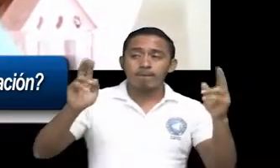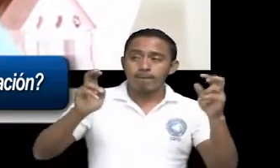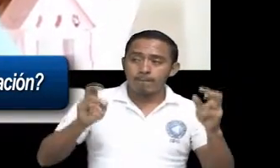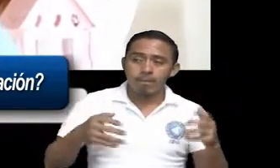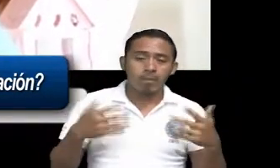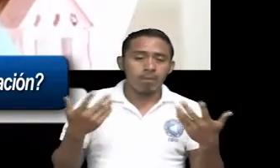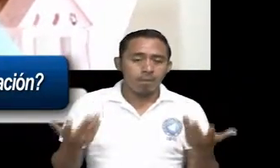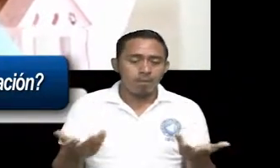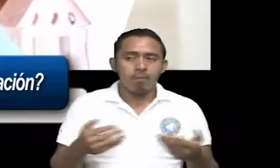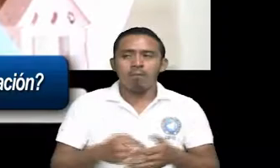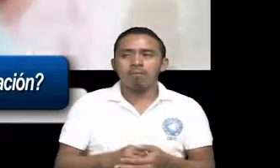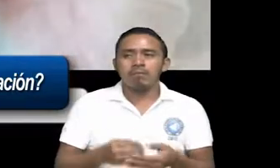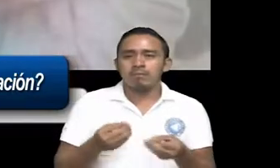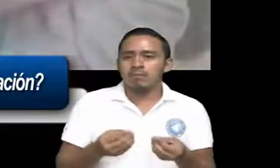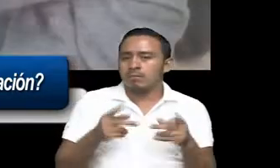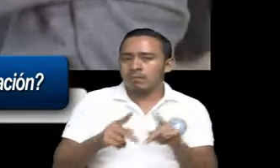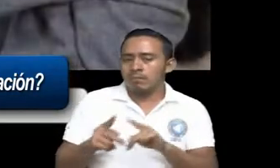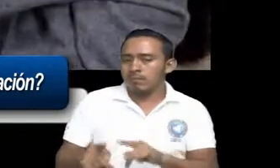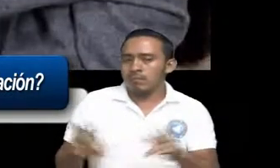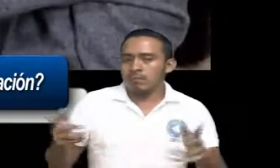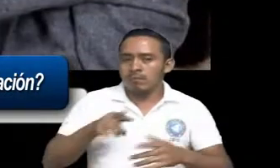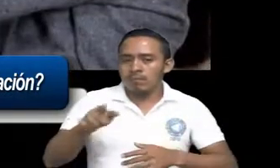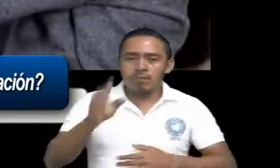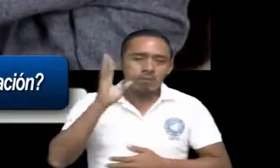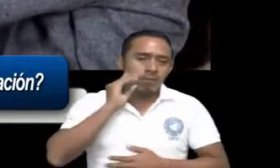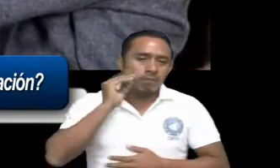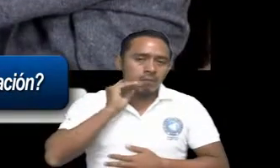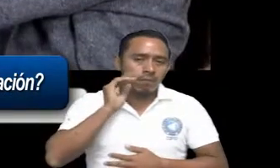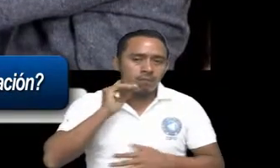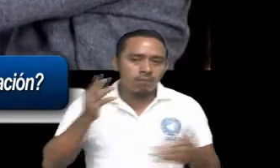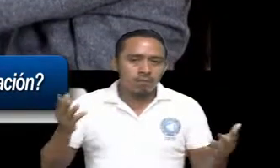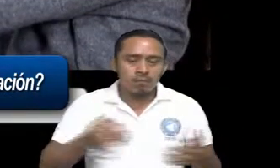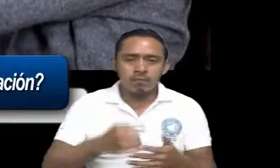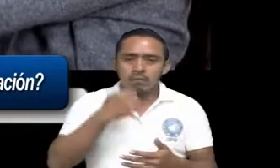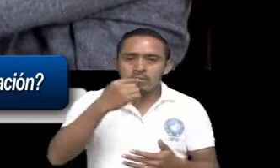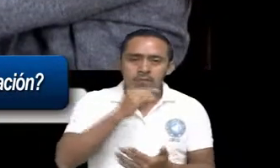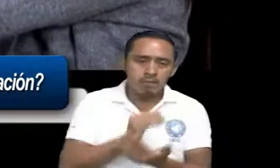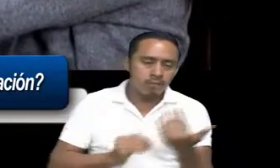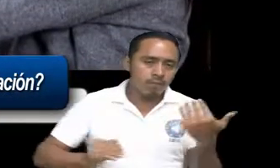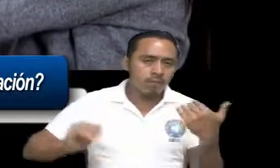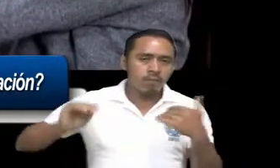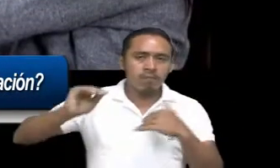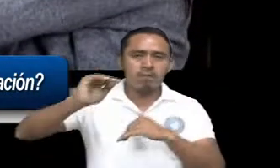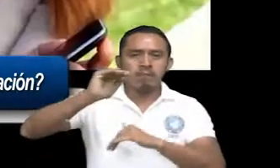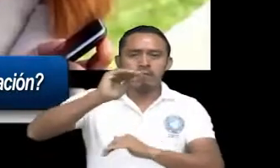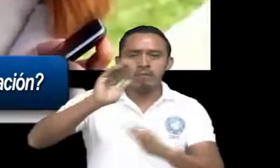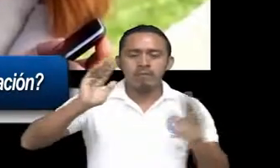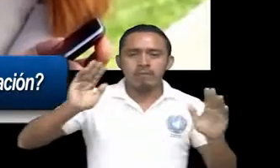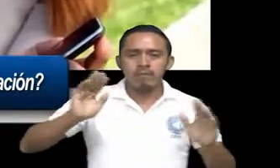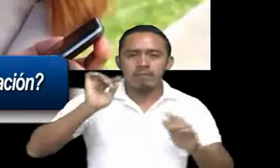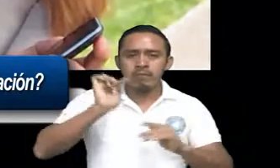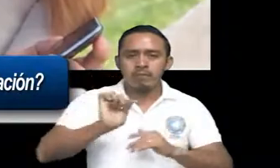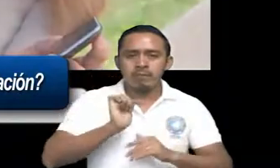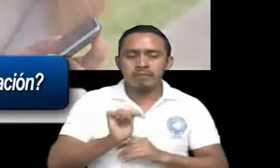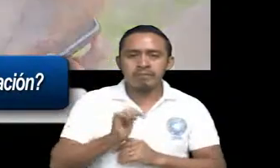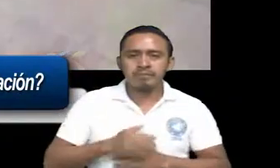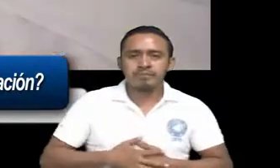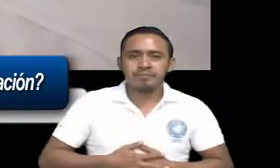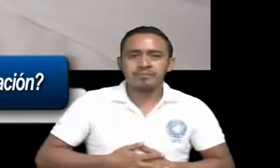temática con pacientes. Así es. Y según su experiencia, ¿quiénes están mostrando más este